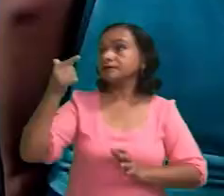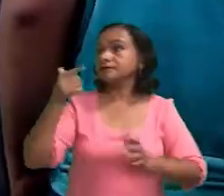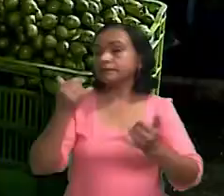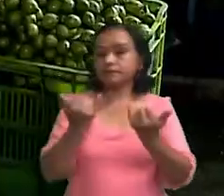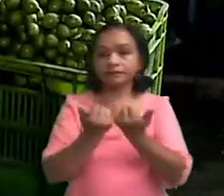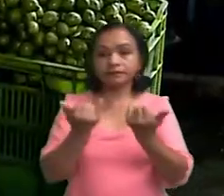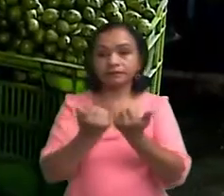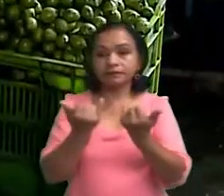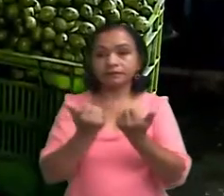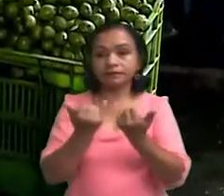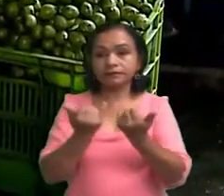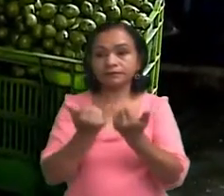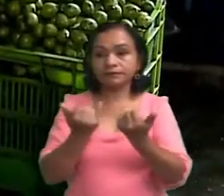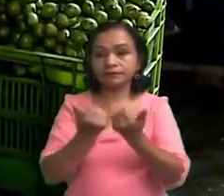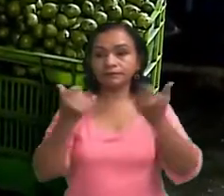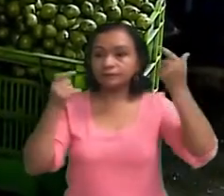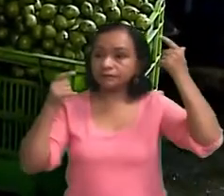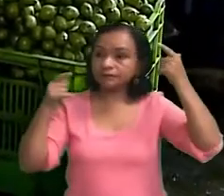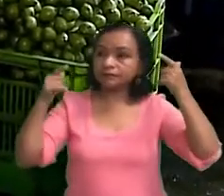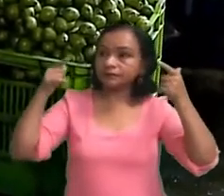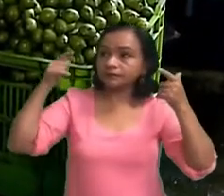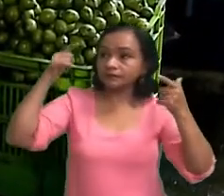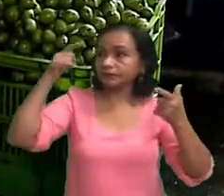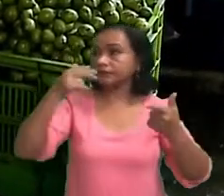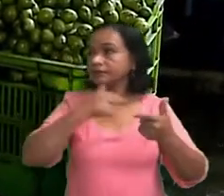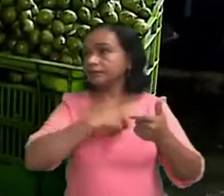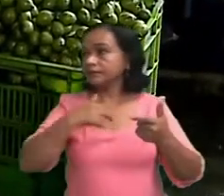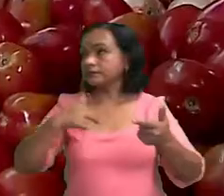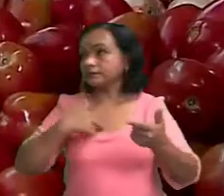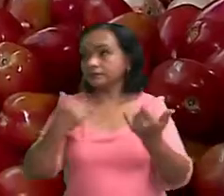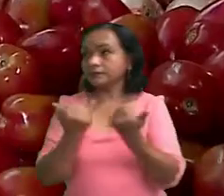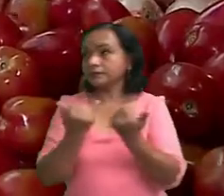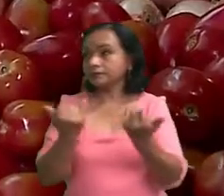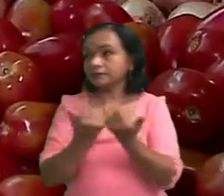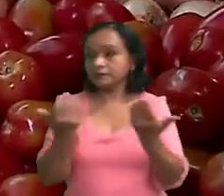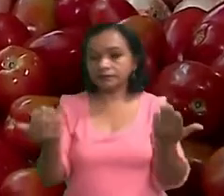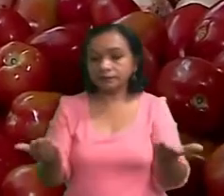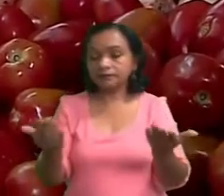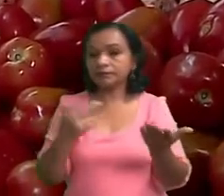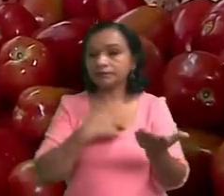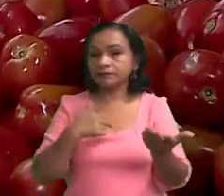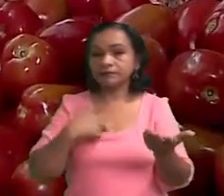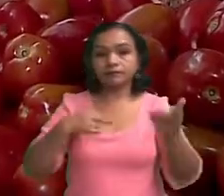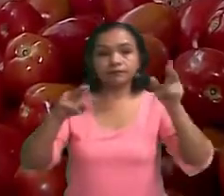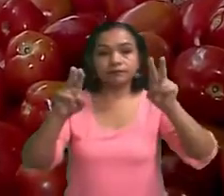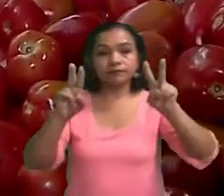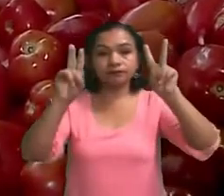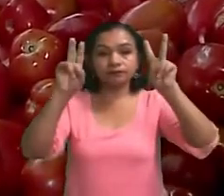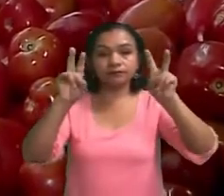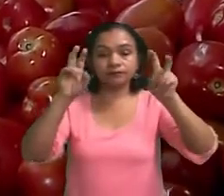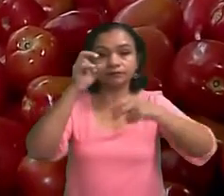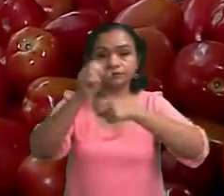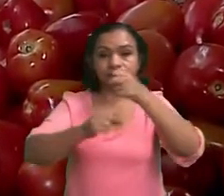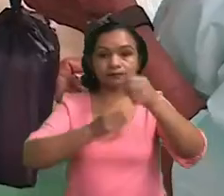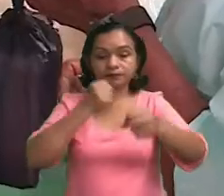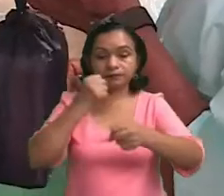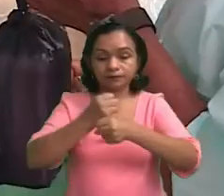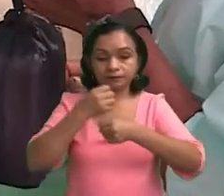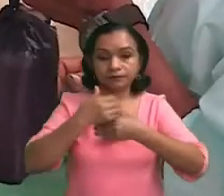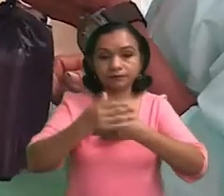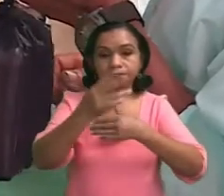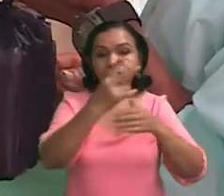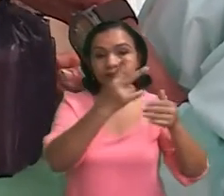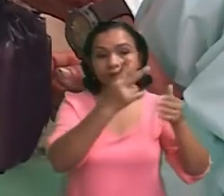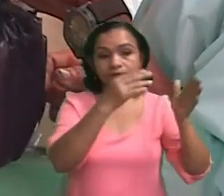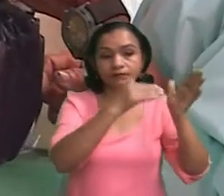por el presidente Daniel Ortega. Esto se refleja en el aumento de leyes sobre esta materia en los últimos años. De